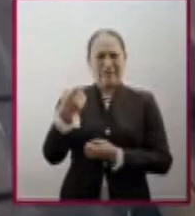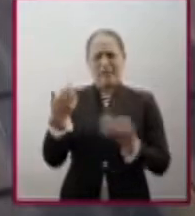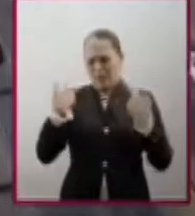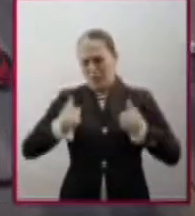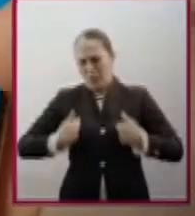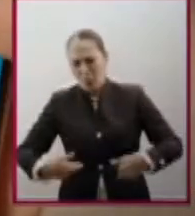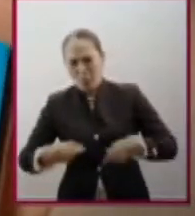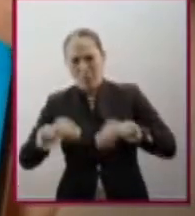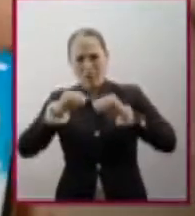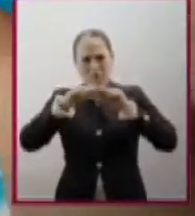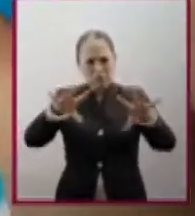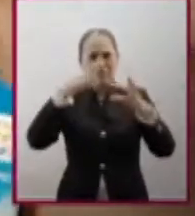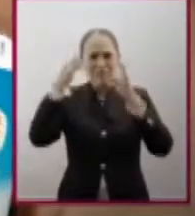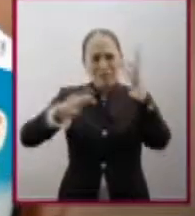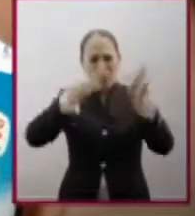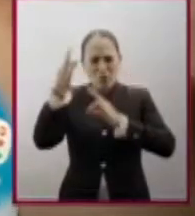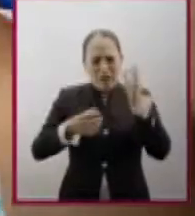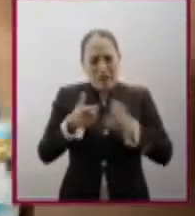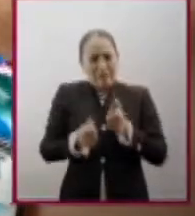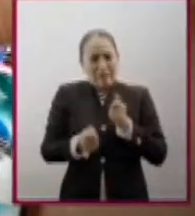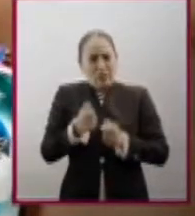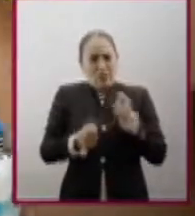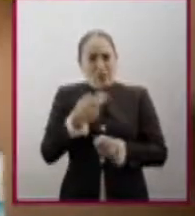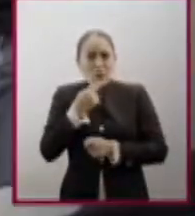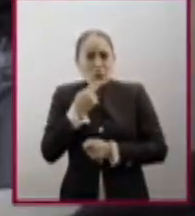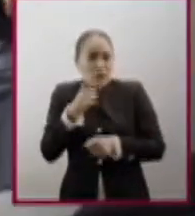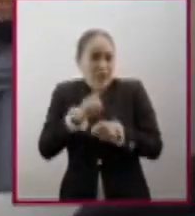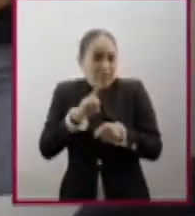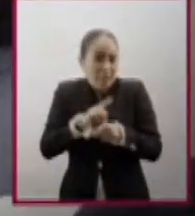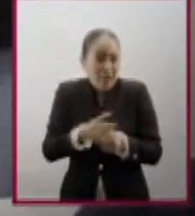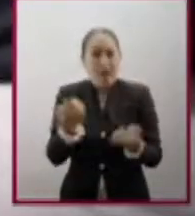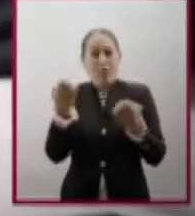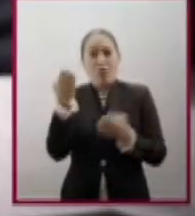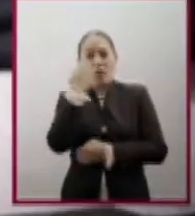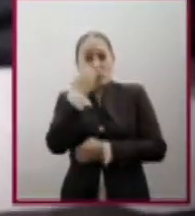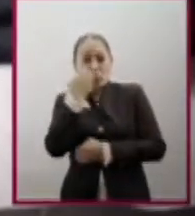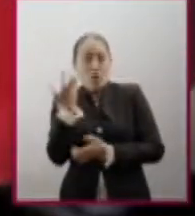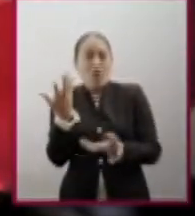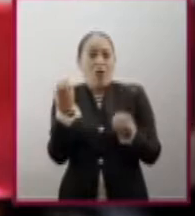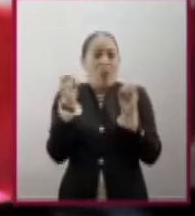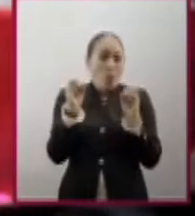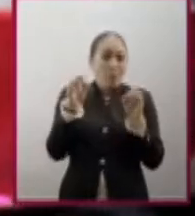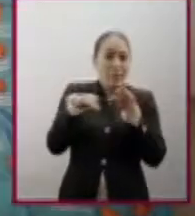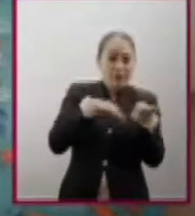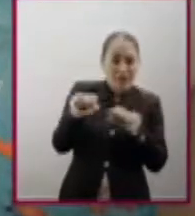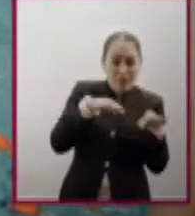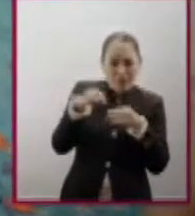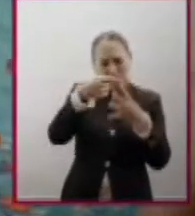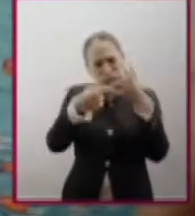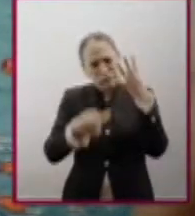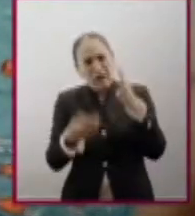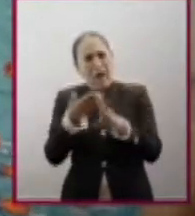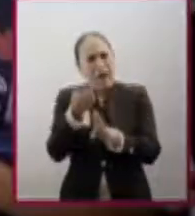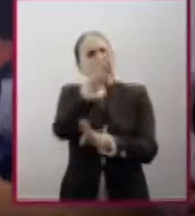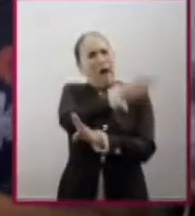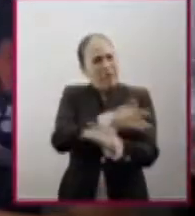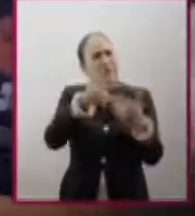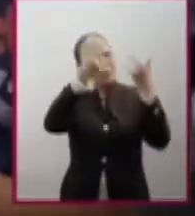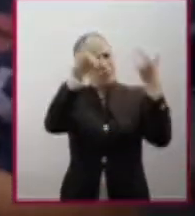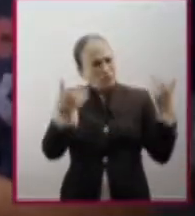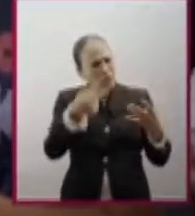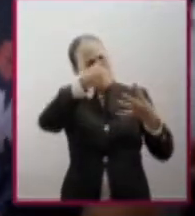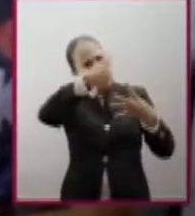la publicidad, el celular que usamos en nuestra vida diaria, la escuela o el trabajo, todo tiene una historia.